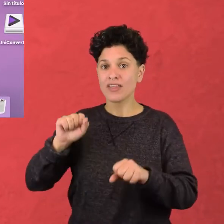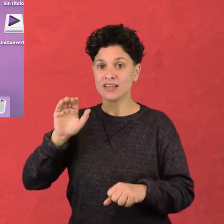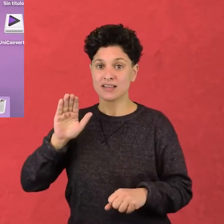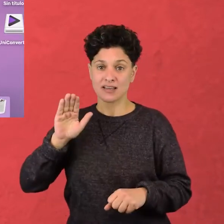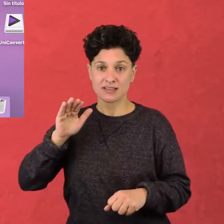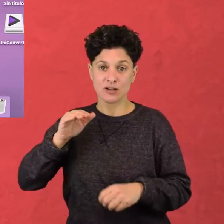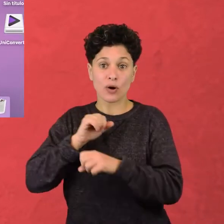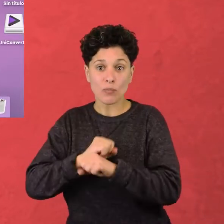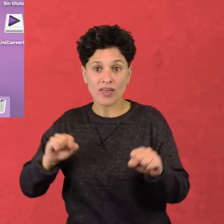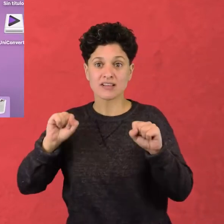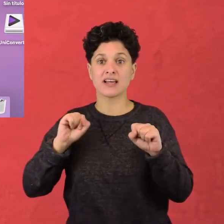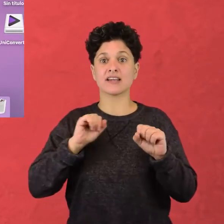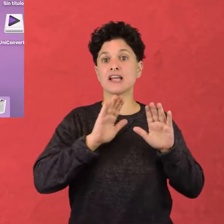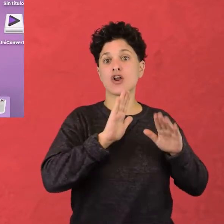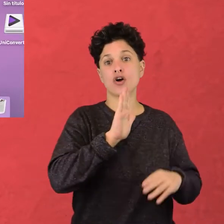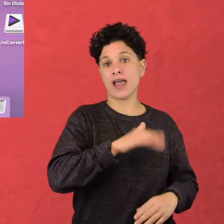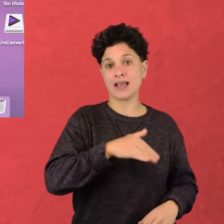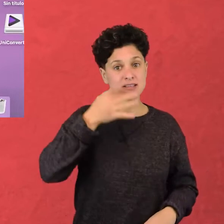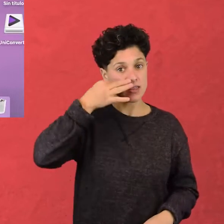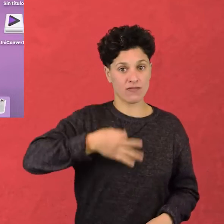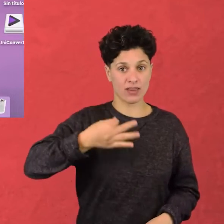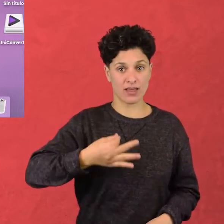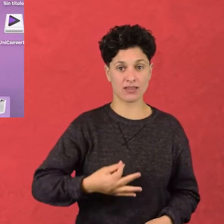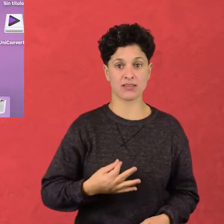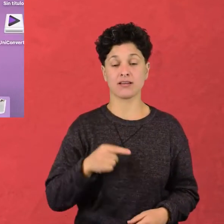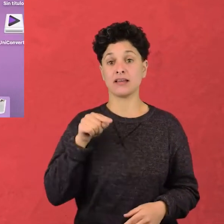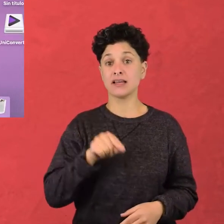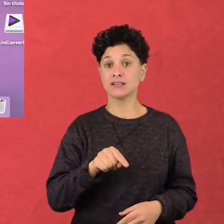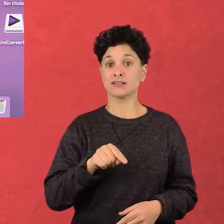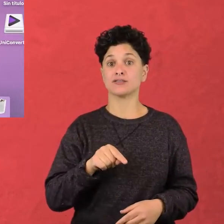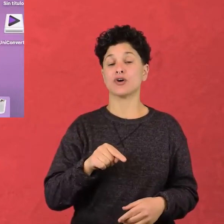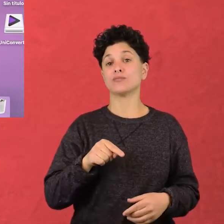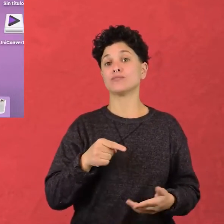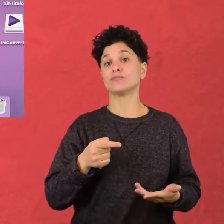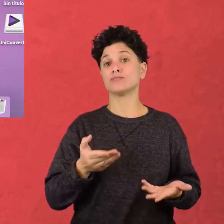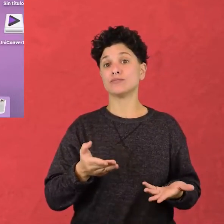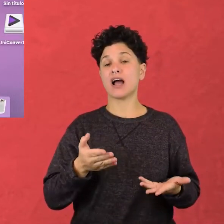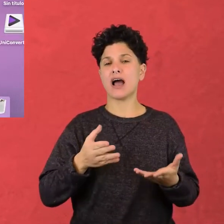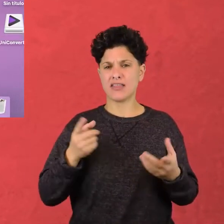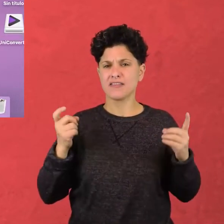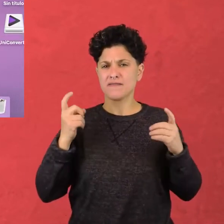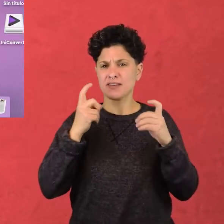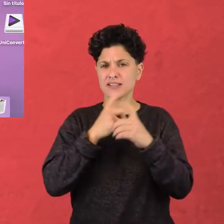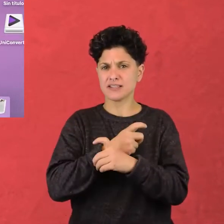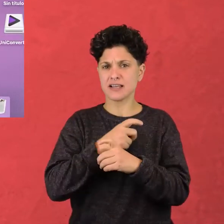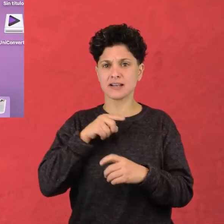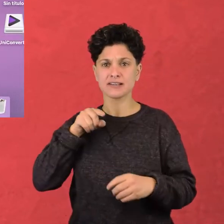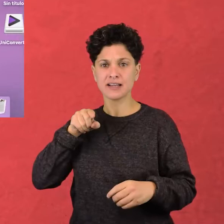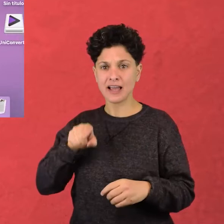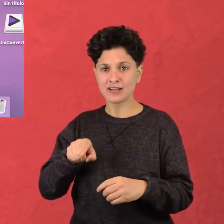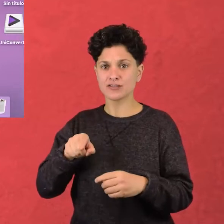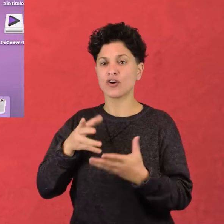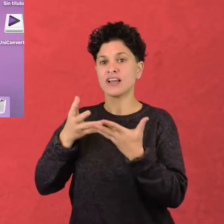lleguen. Muy por el contrario, es muy difícil que las personas desarrollen esa área